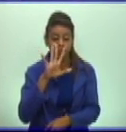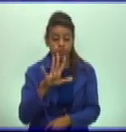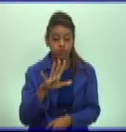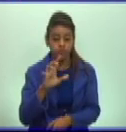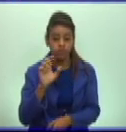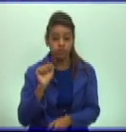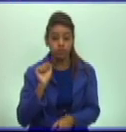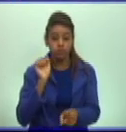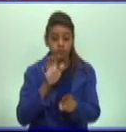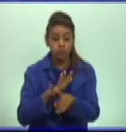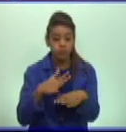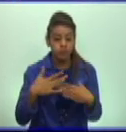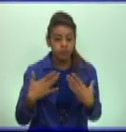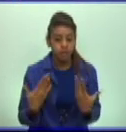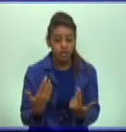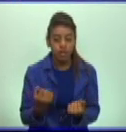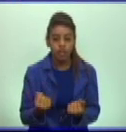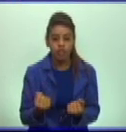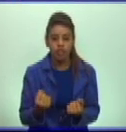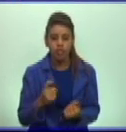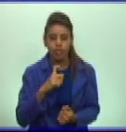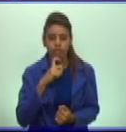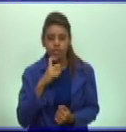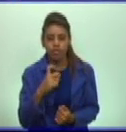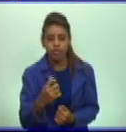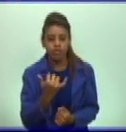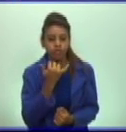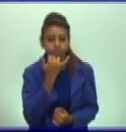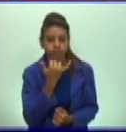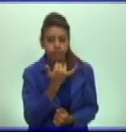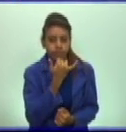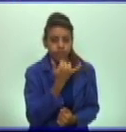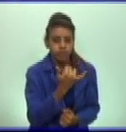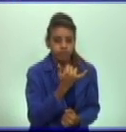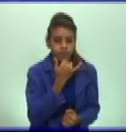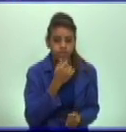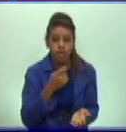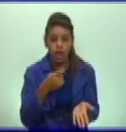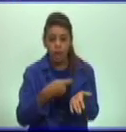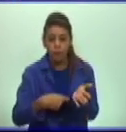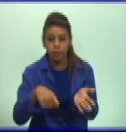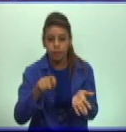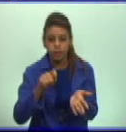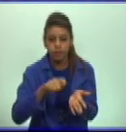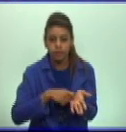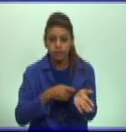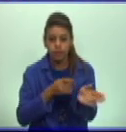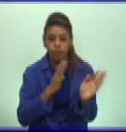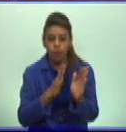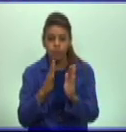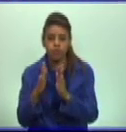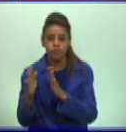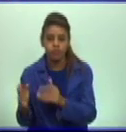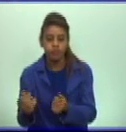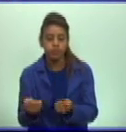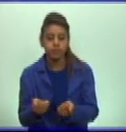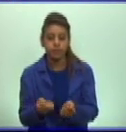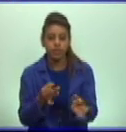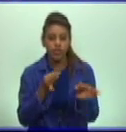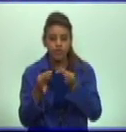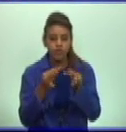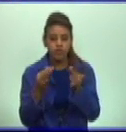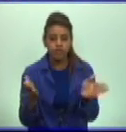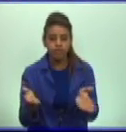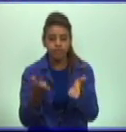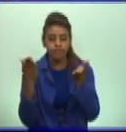se comienzan a dar determinadas dificultades en el orden de la planificación y la organización en función del